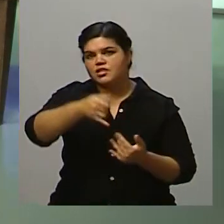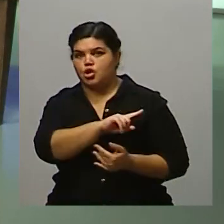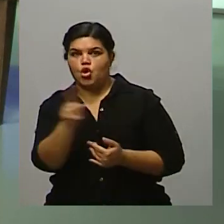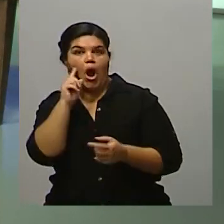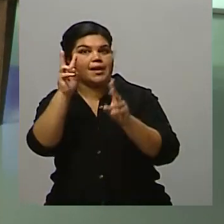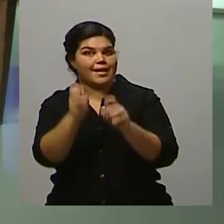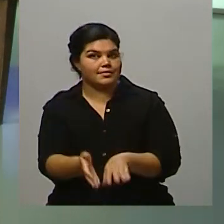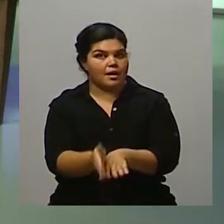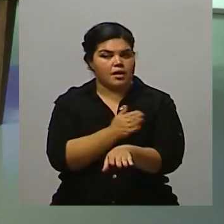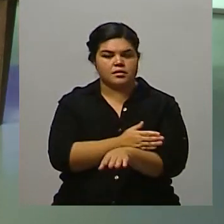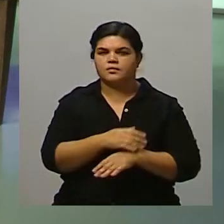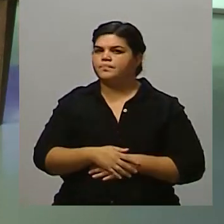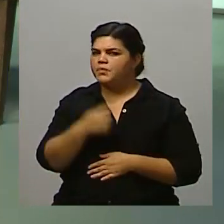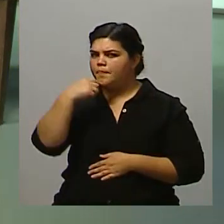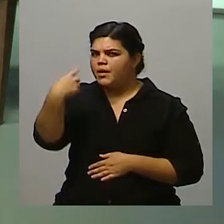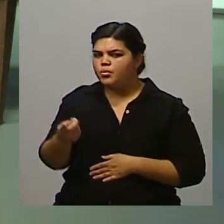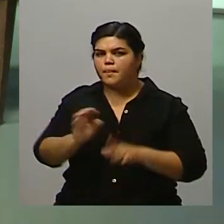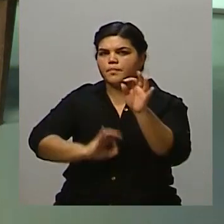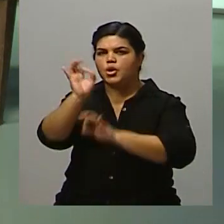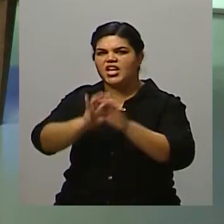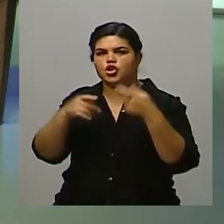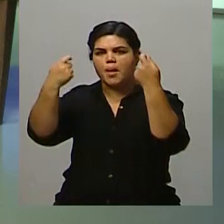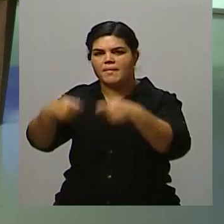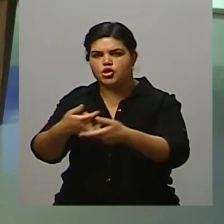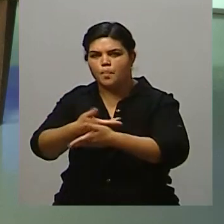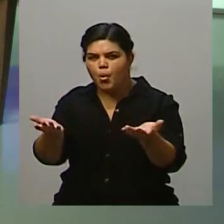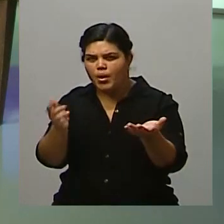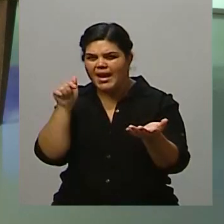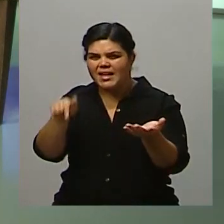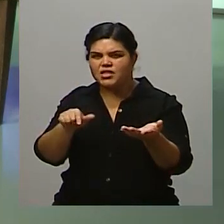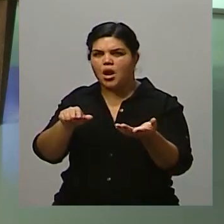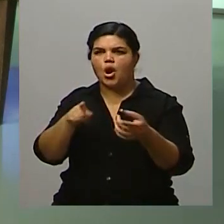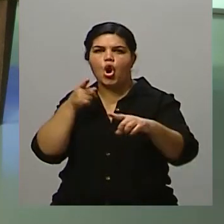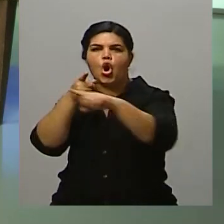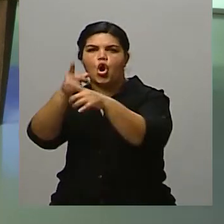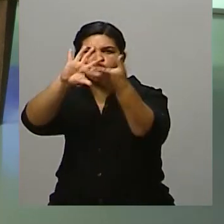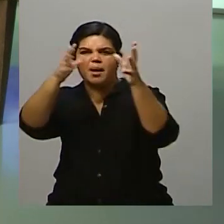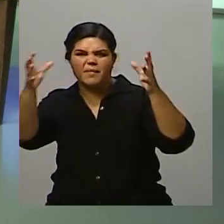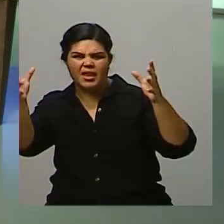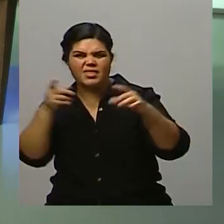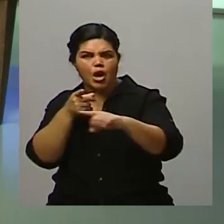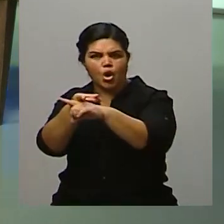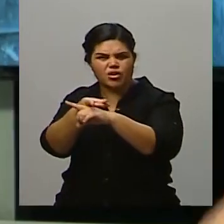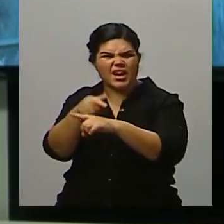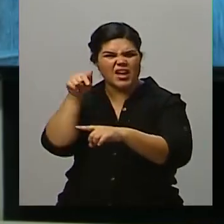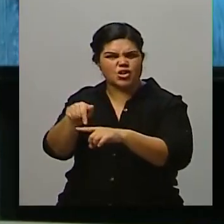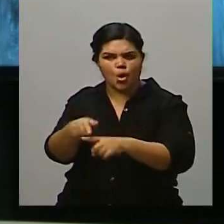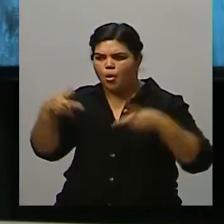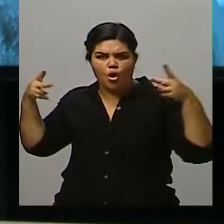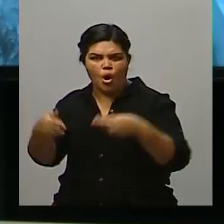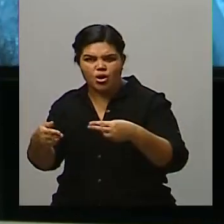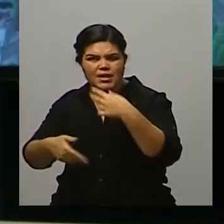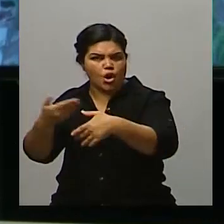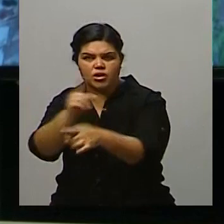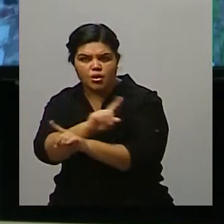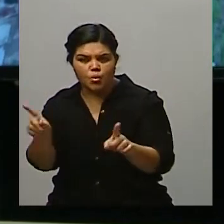pública daña el medio ambiente, no hay que hacerlo? No necesariamente, no necesariamente. Lo único que implica es que tenemos que cuantificarlo